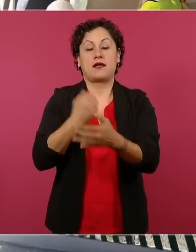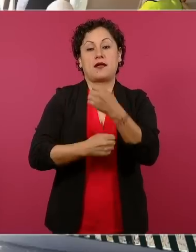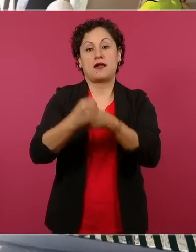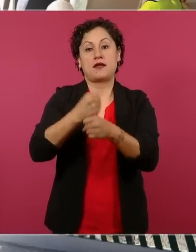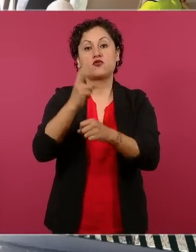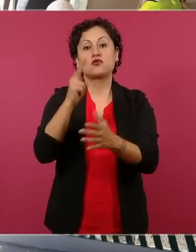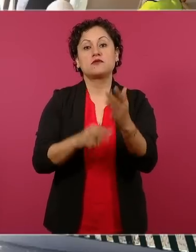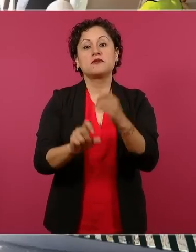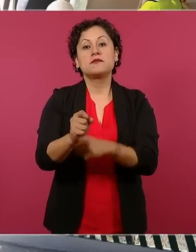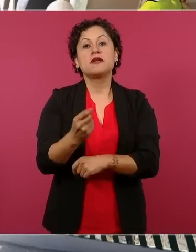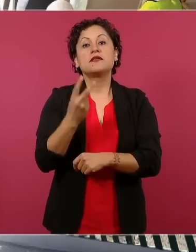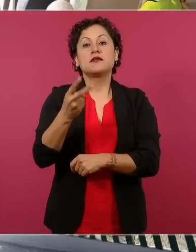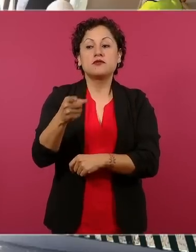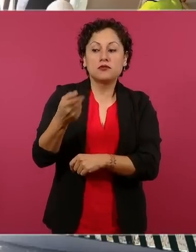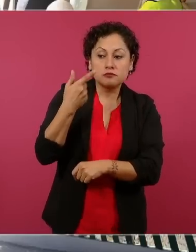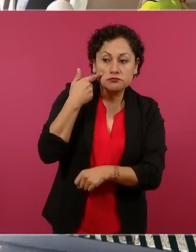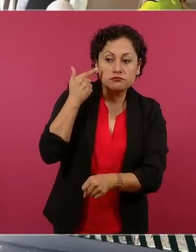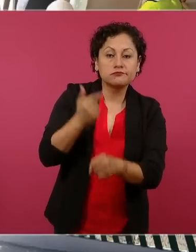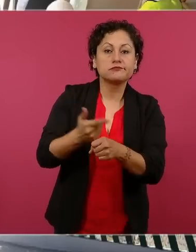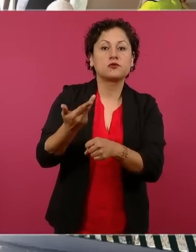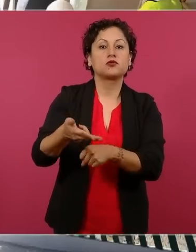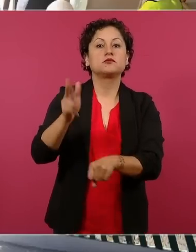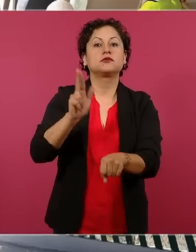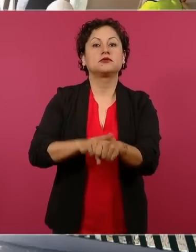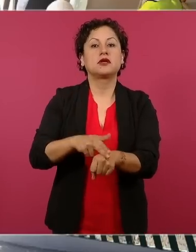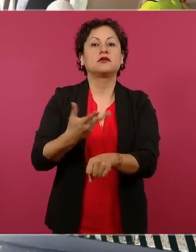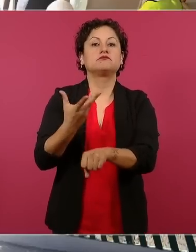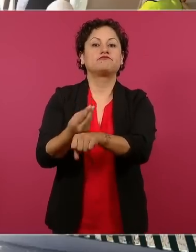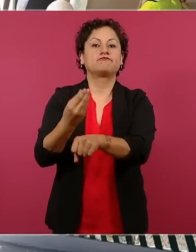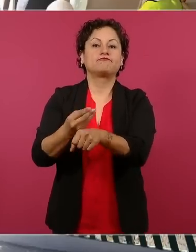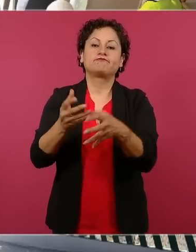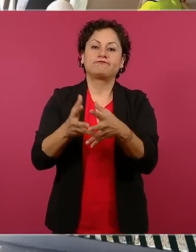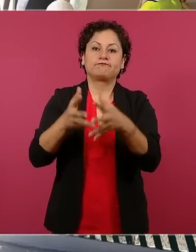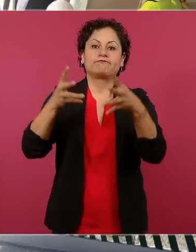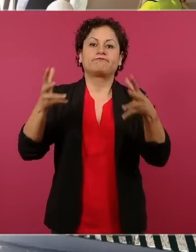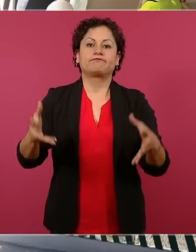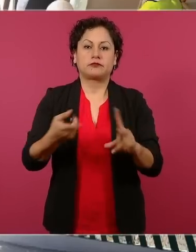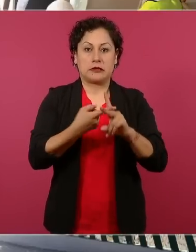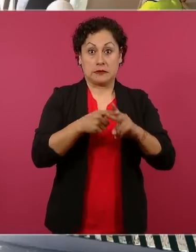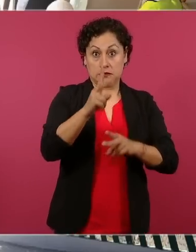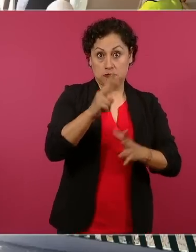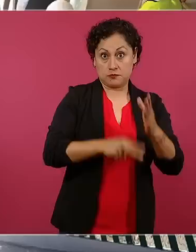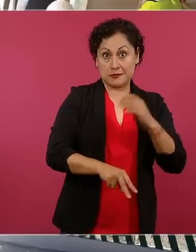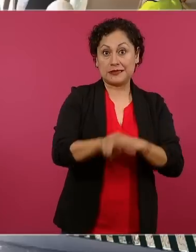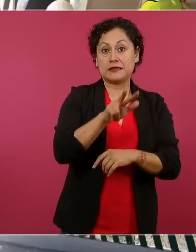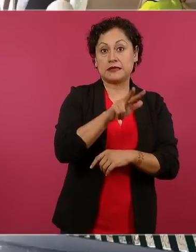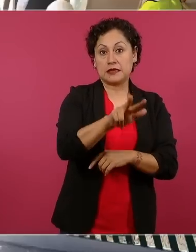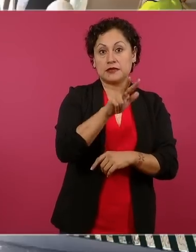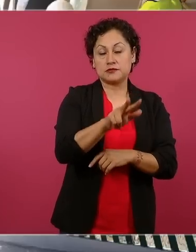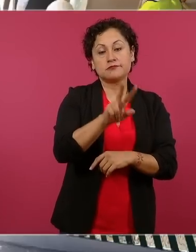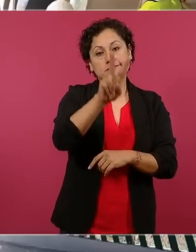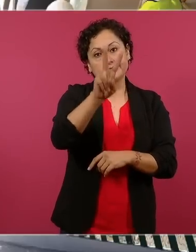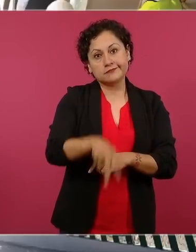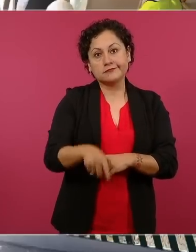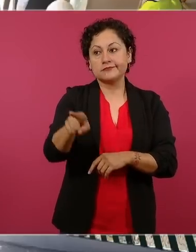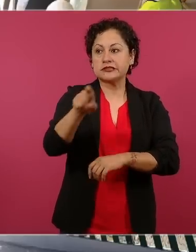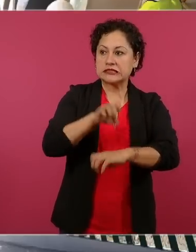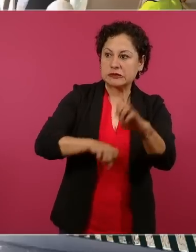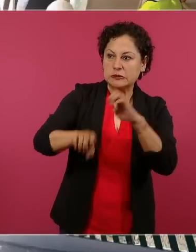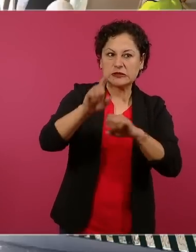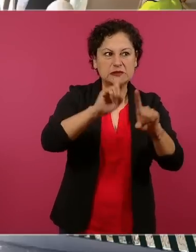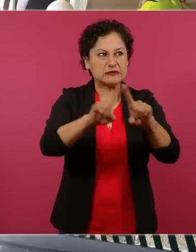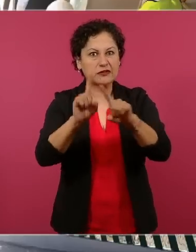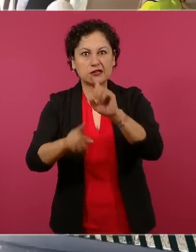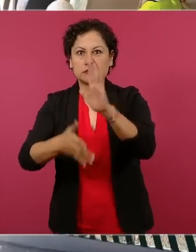ampliación de este hospital. Desde 2018 había iniciado, hubo problemas con diferentes empresas, de estas